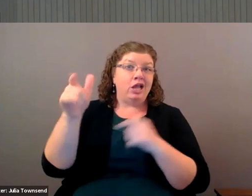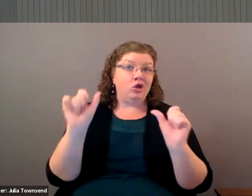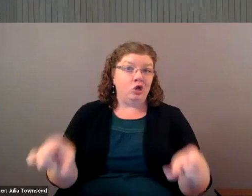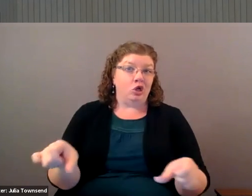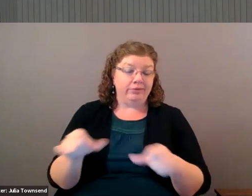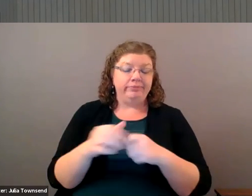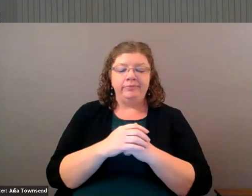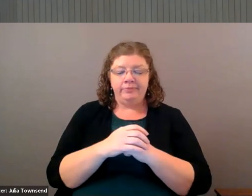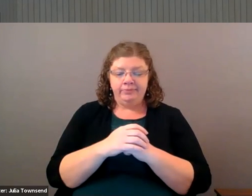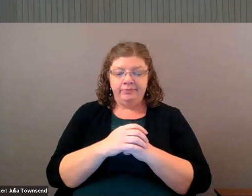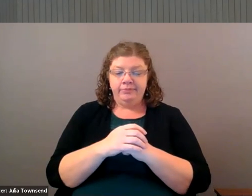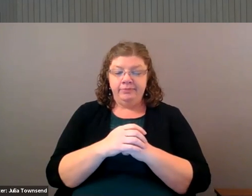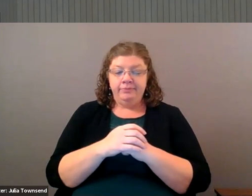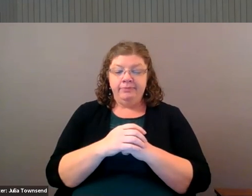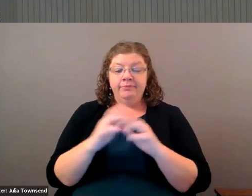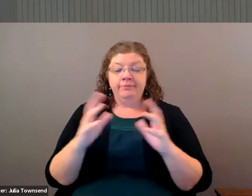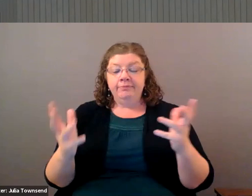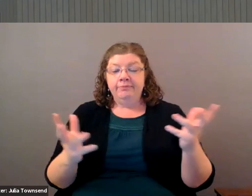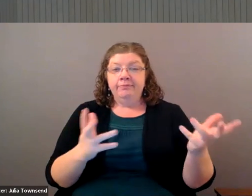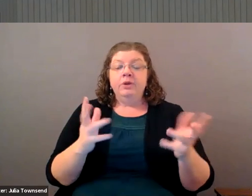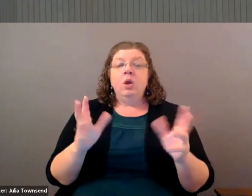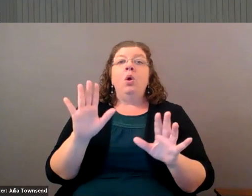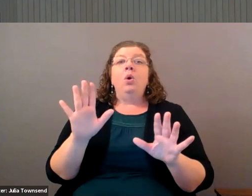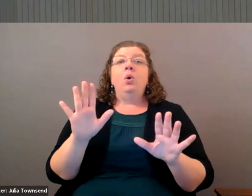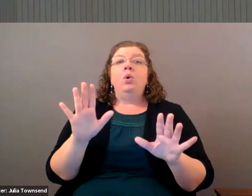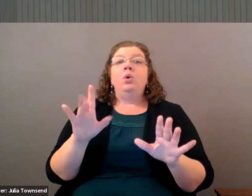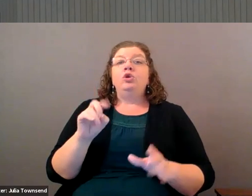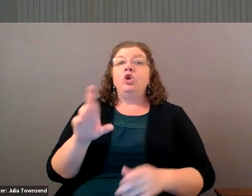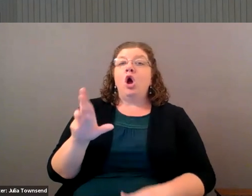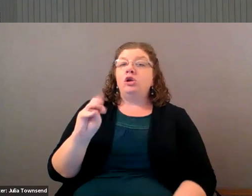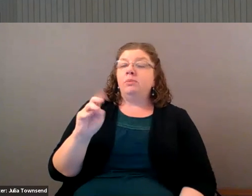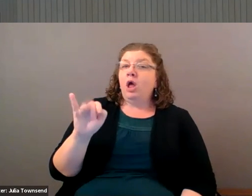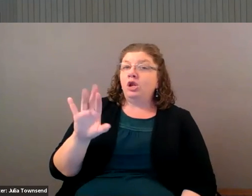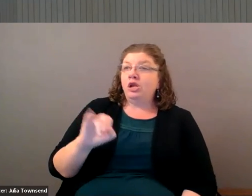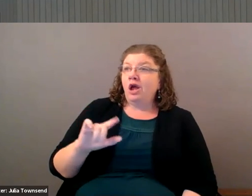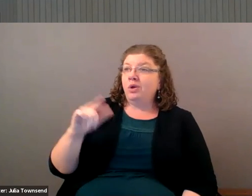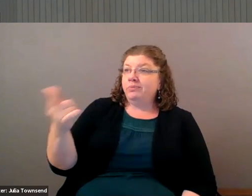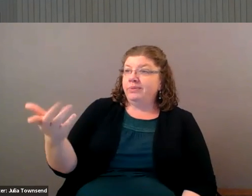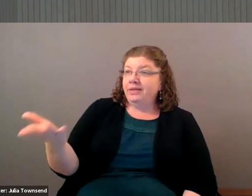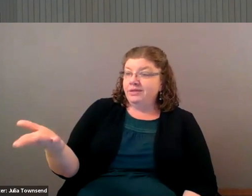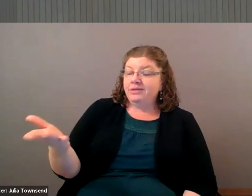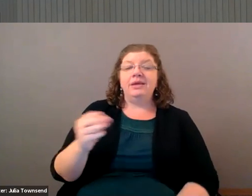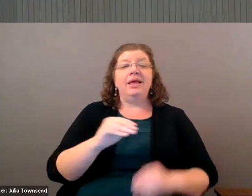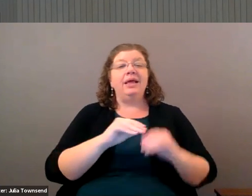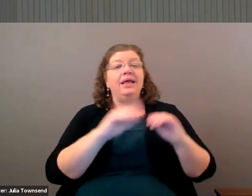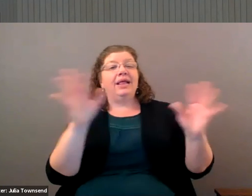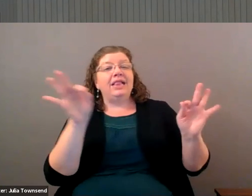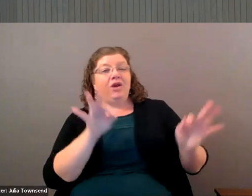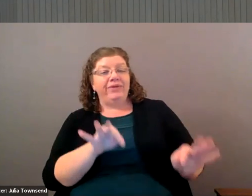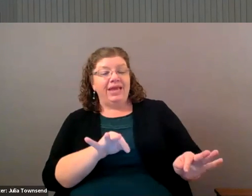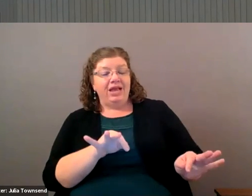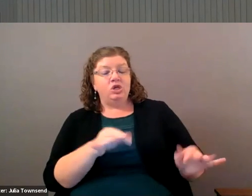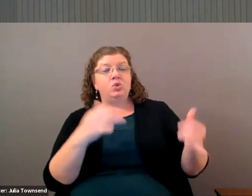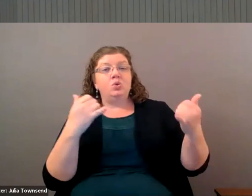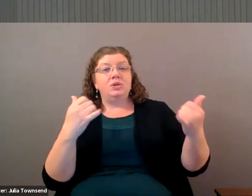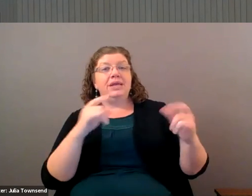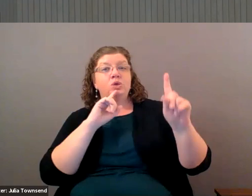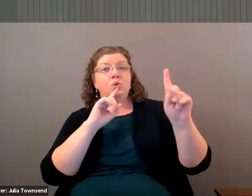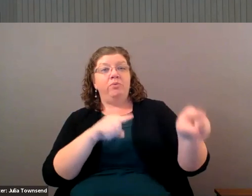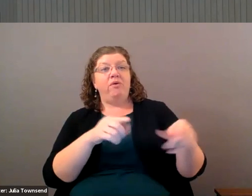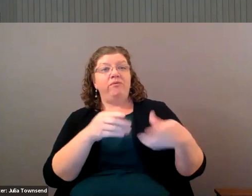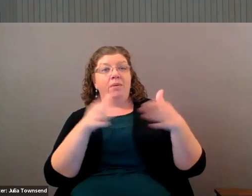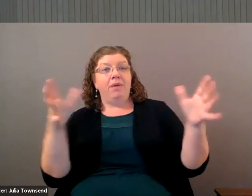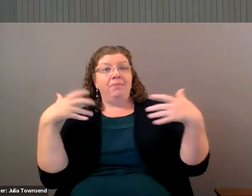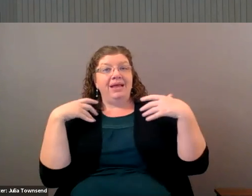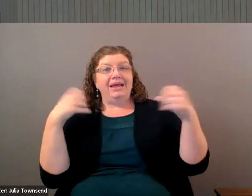Y doctora Maldonado, por favor, una aclaración. El reporte del día de